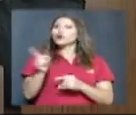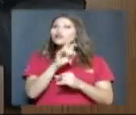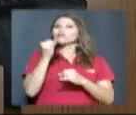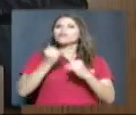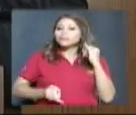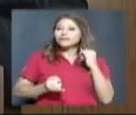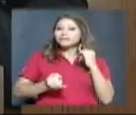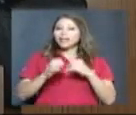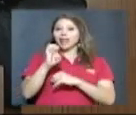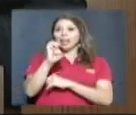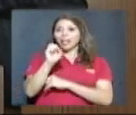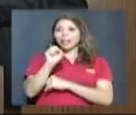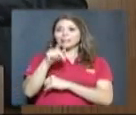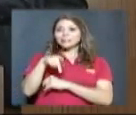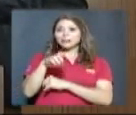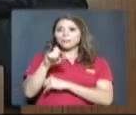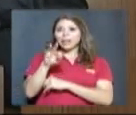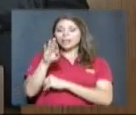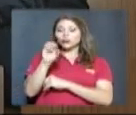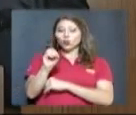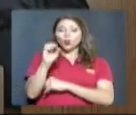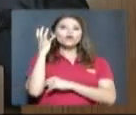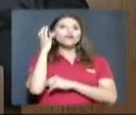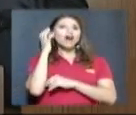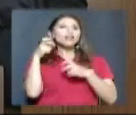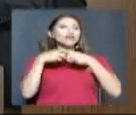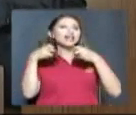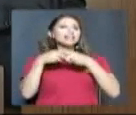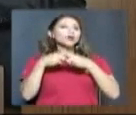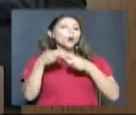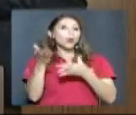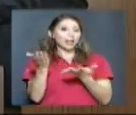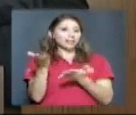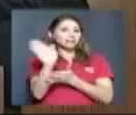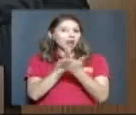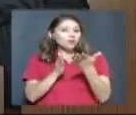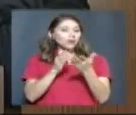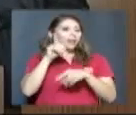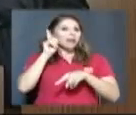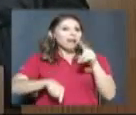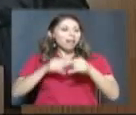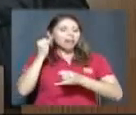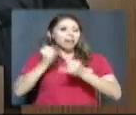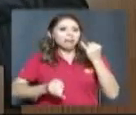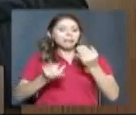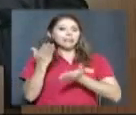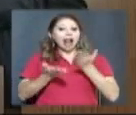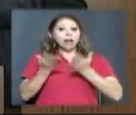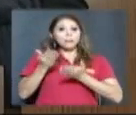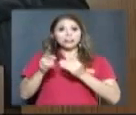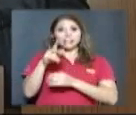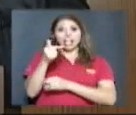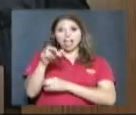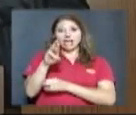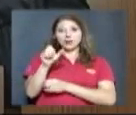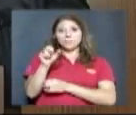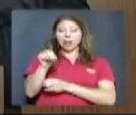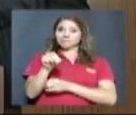espectro radioeléctrico un recurso inagotable? Tal vez don Germán, que pertenece al Sistema Nacional de Radio y Televisión, nos puede contar un